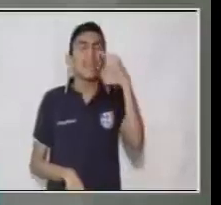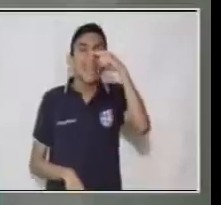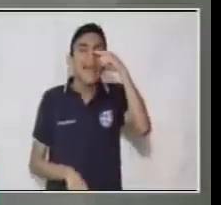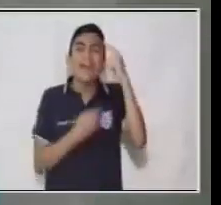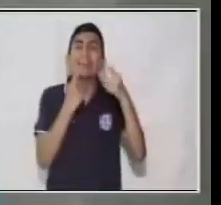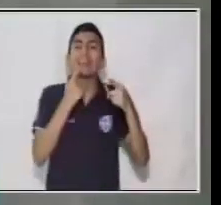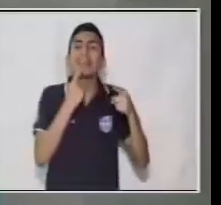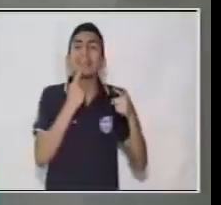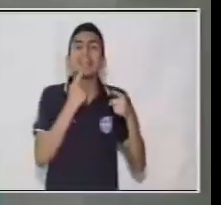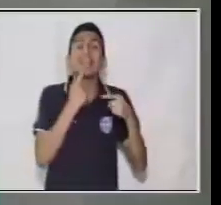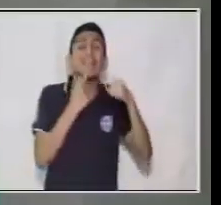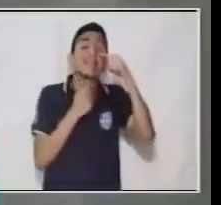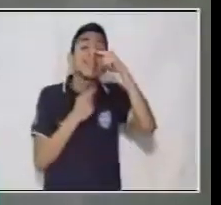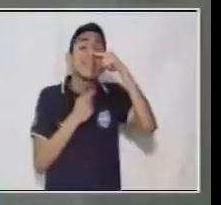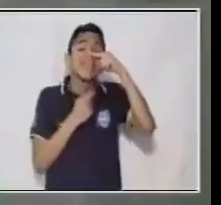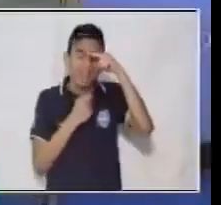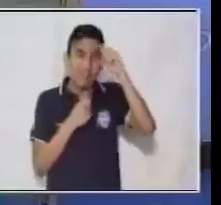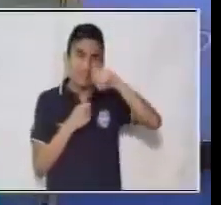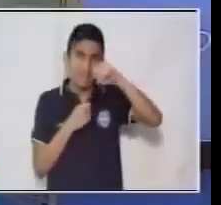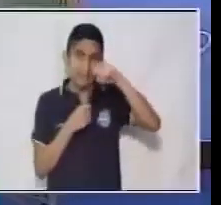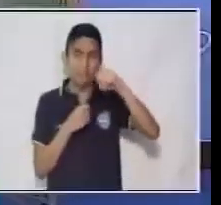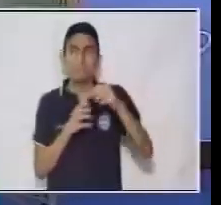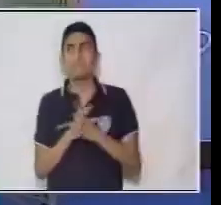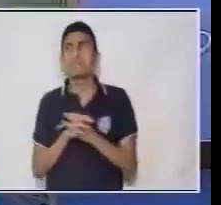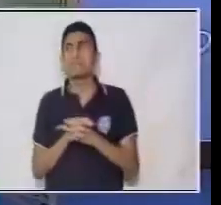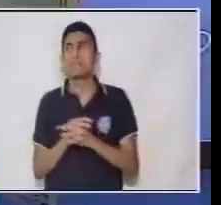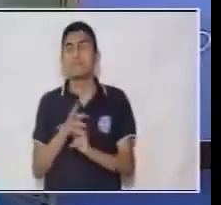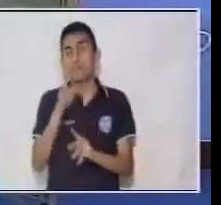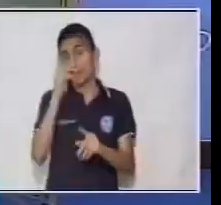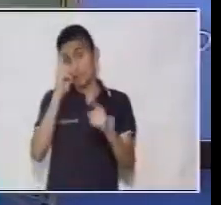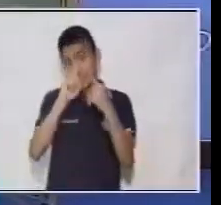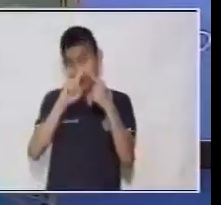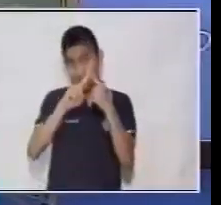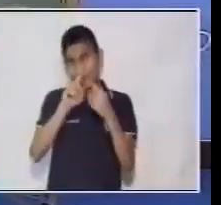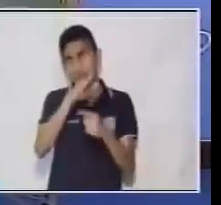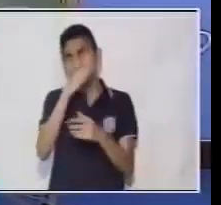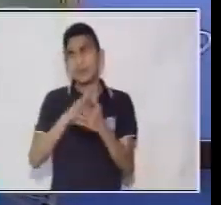bien. Lo has hecho muy bien. Tenemos aquí